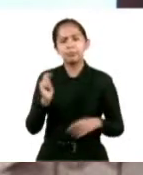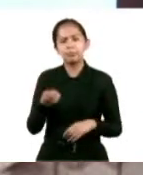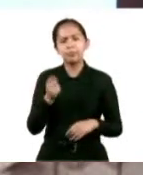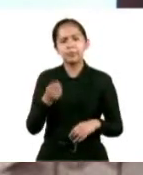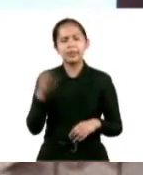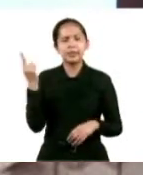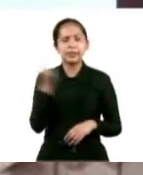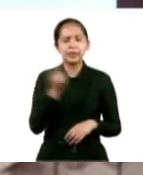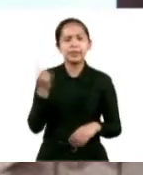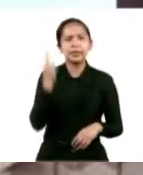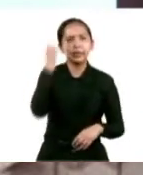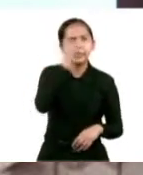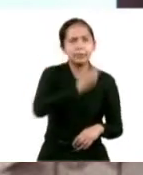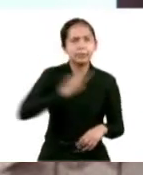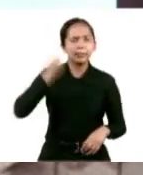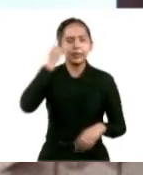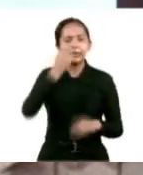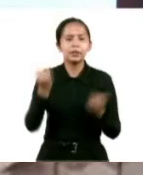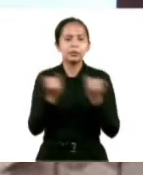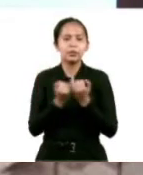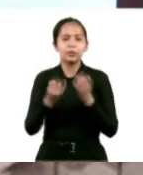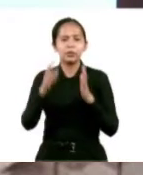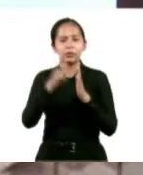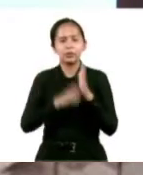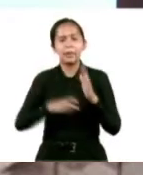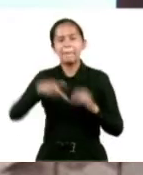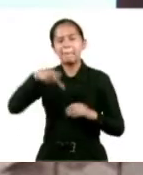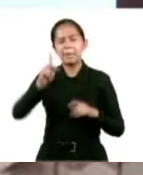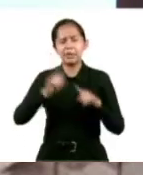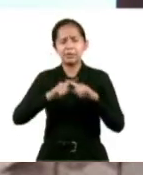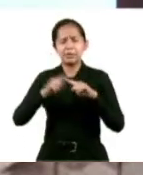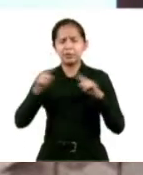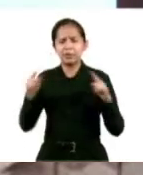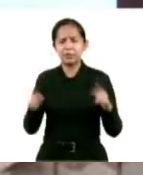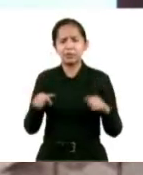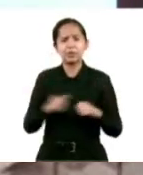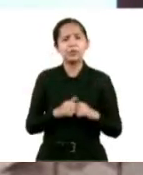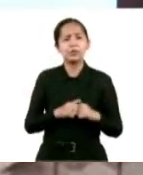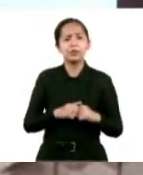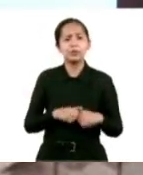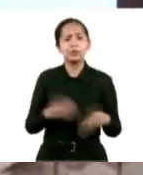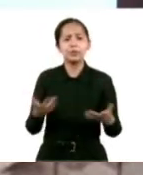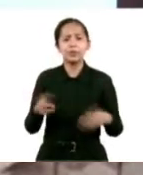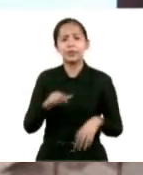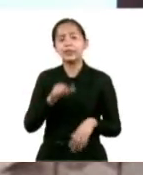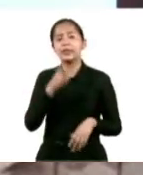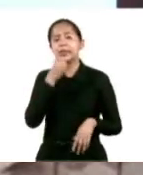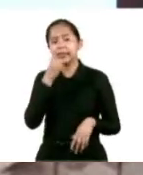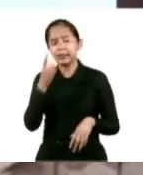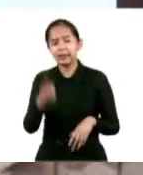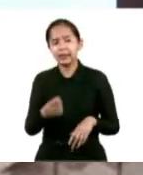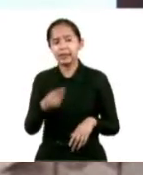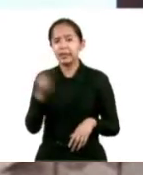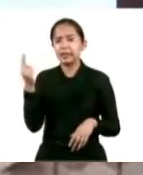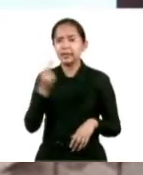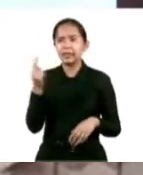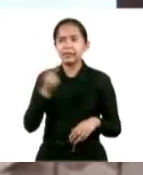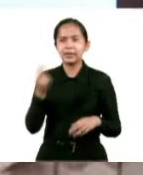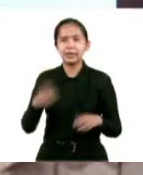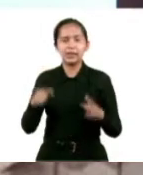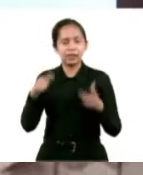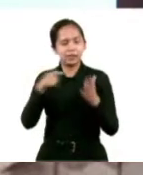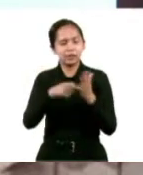revisarse y corregirse, y por otro lado, dice que las inspecciones debieran de haber seguido el manual de